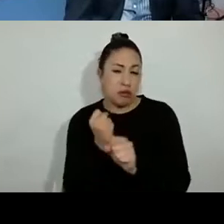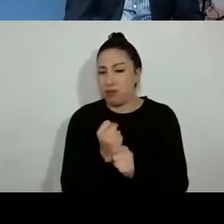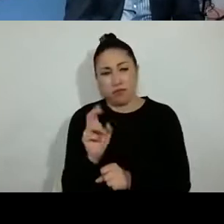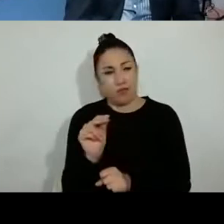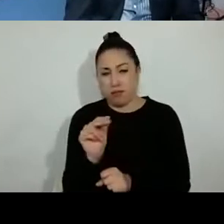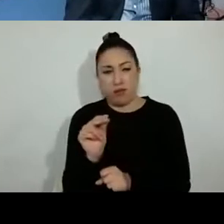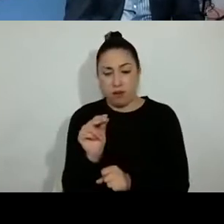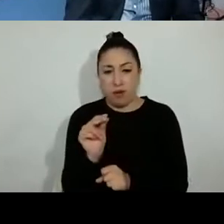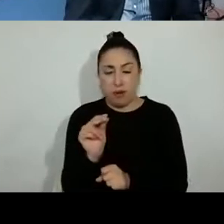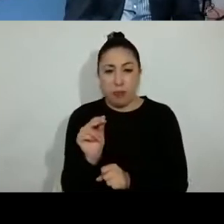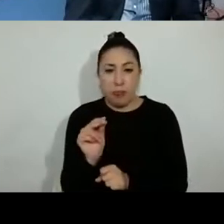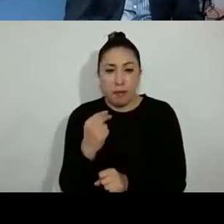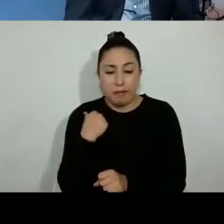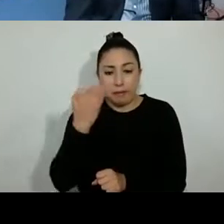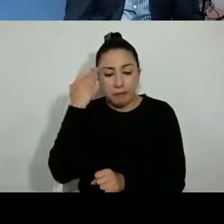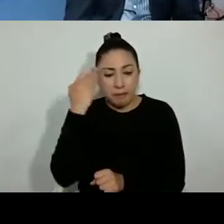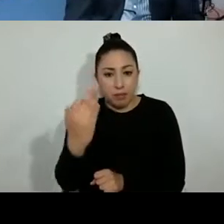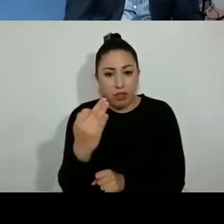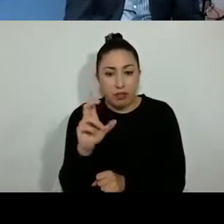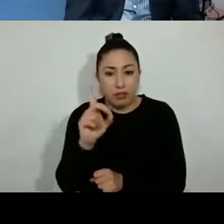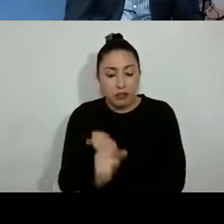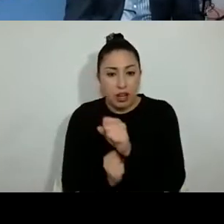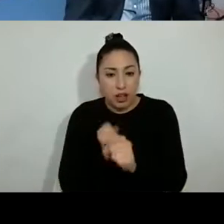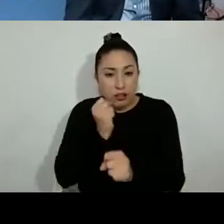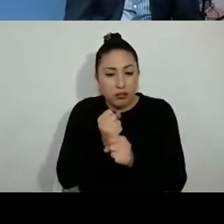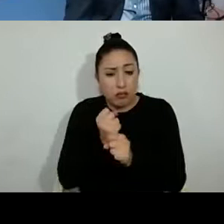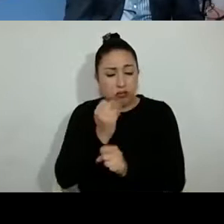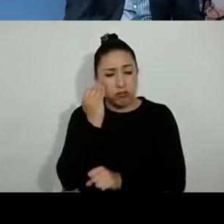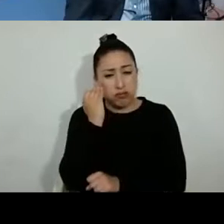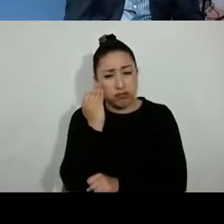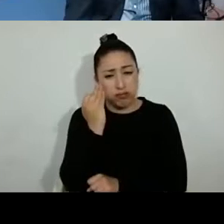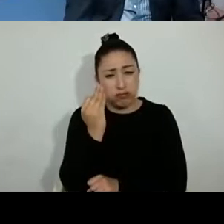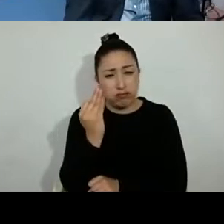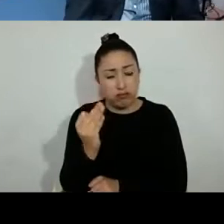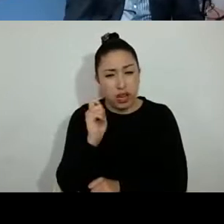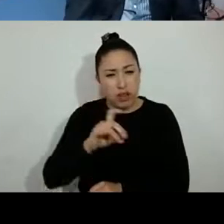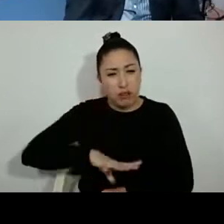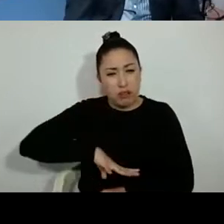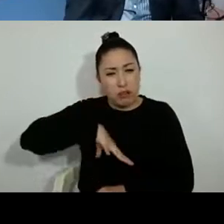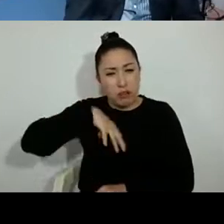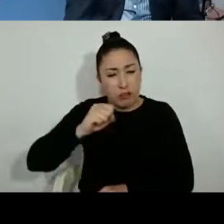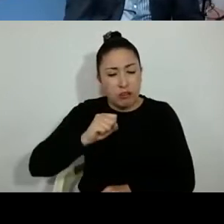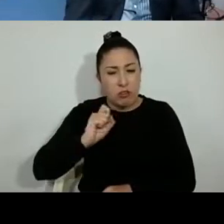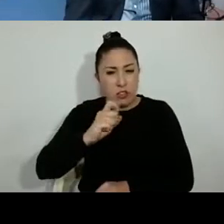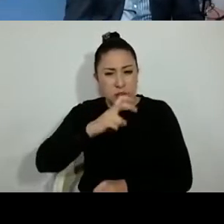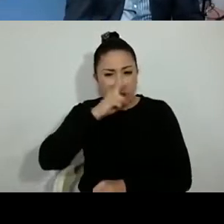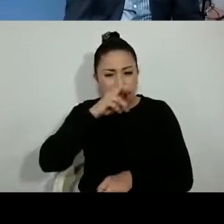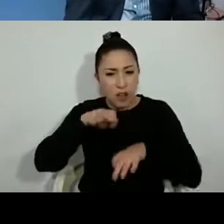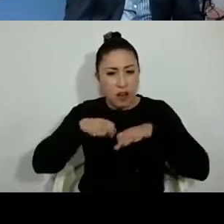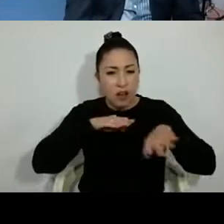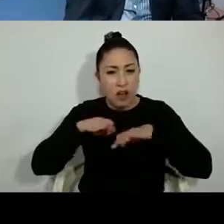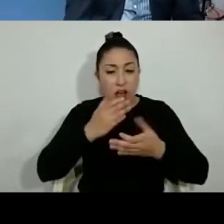que después de 30 años de neoliberalismo van a pasar cuando menos 20 para que